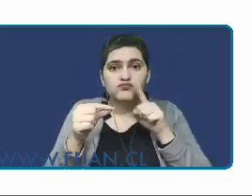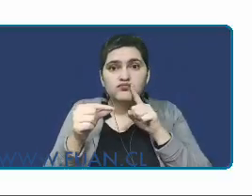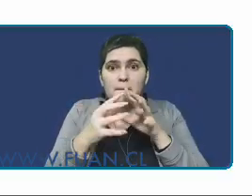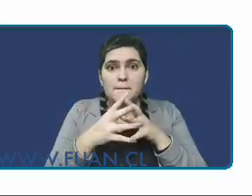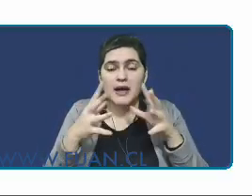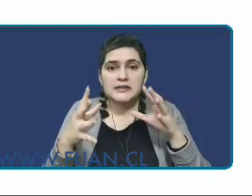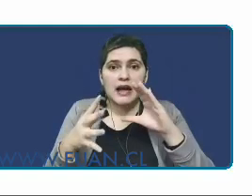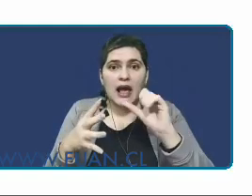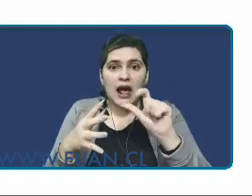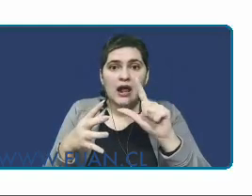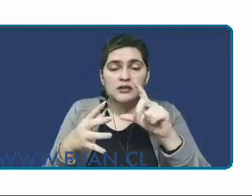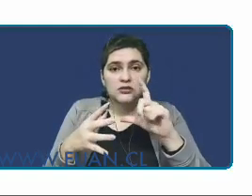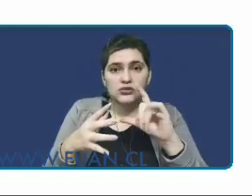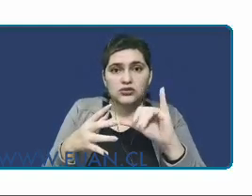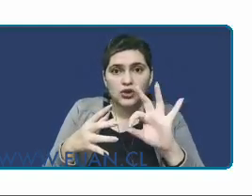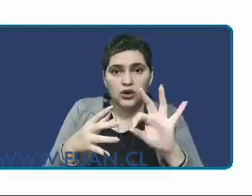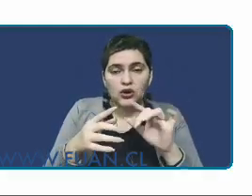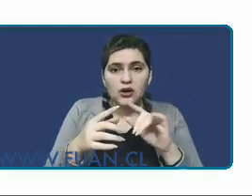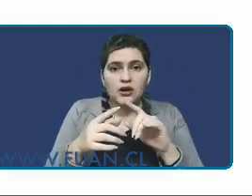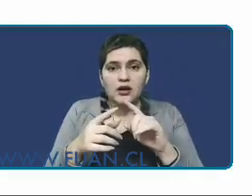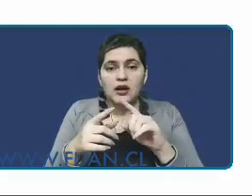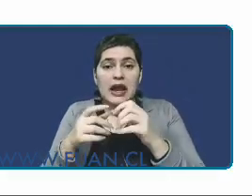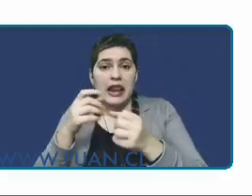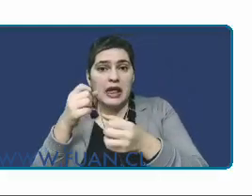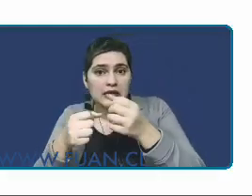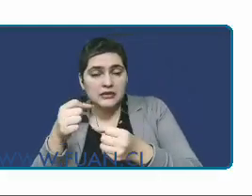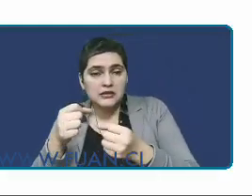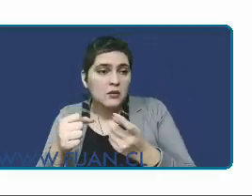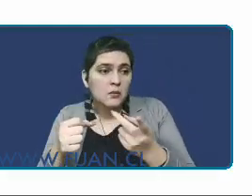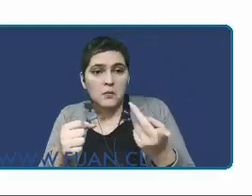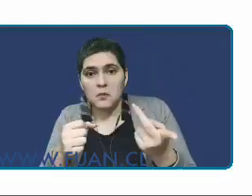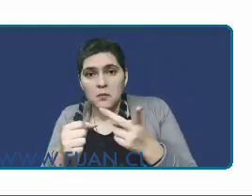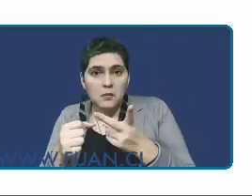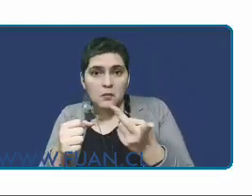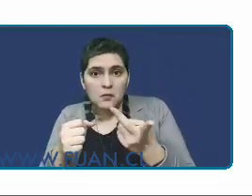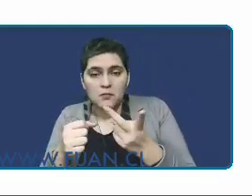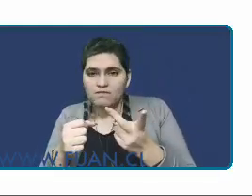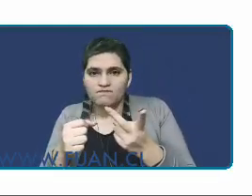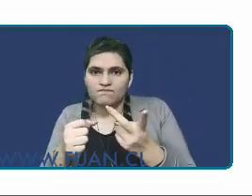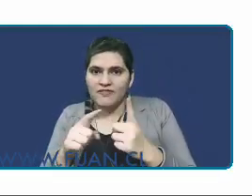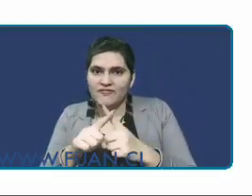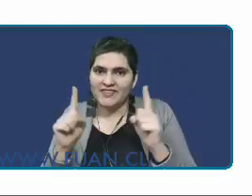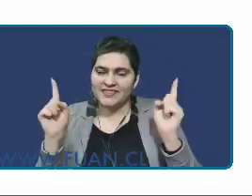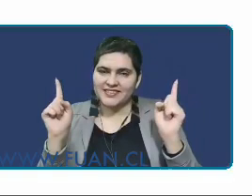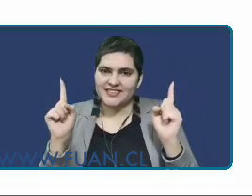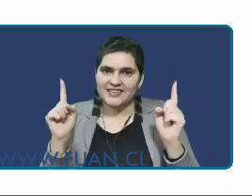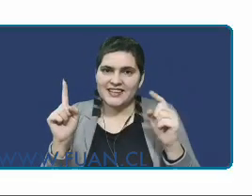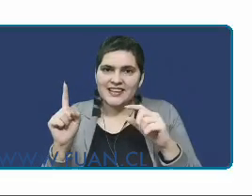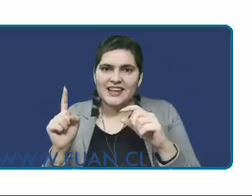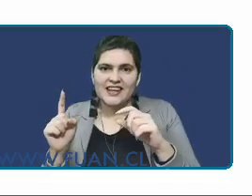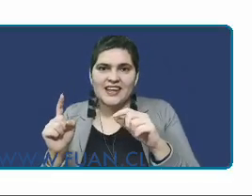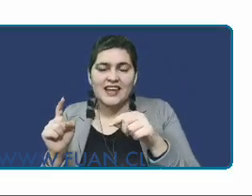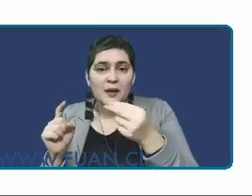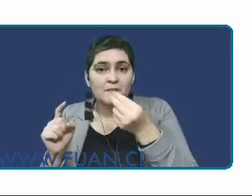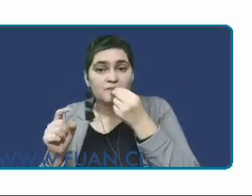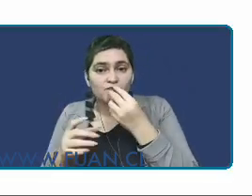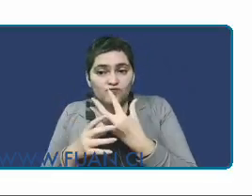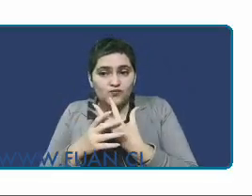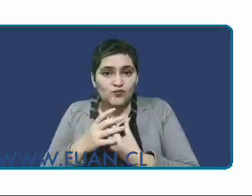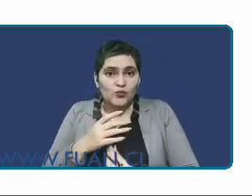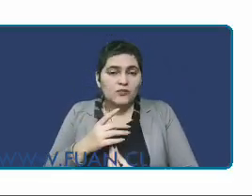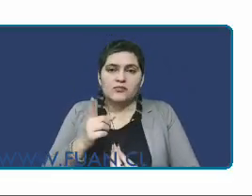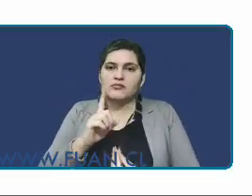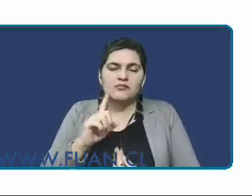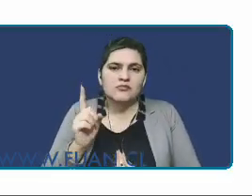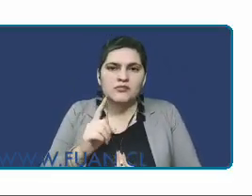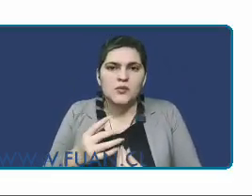tiene esto, la almendra tiene lo otro, pero resulta que yo como ser humano, el calcio de la almendra no lo puedo absorber, no me va a llegar